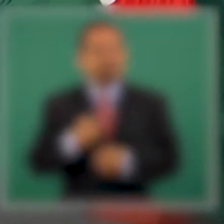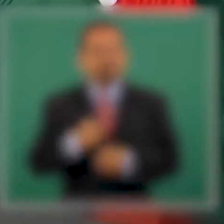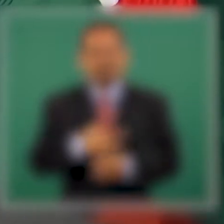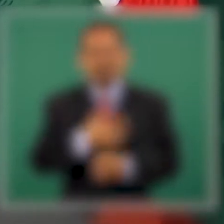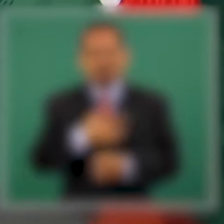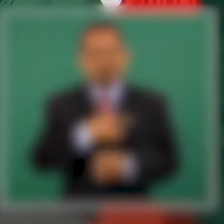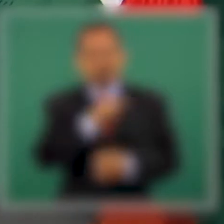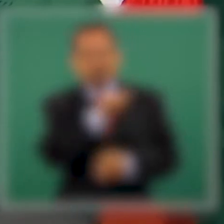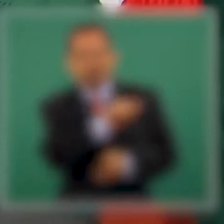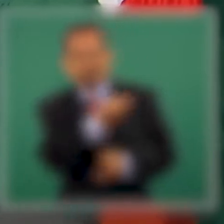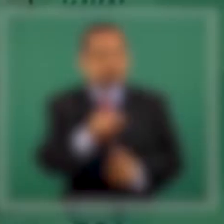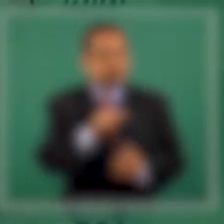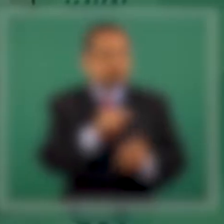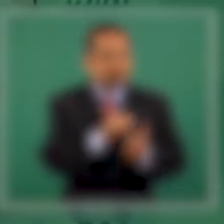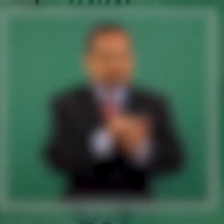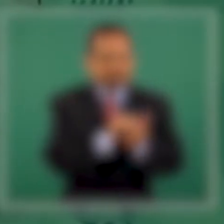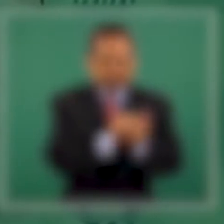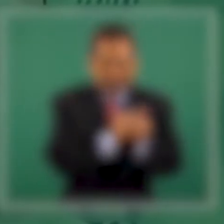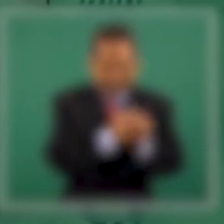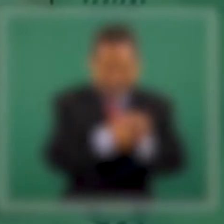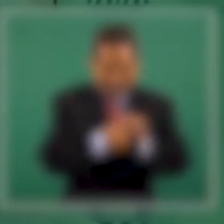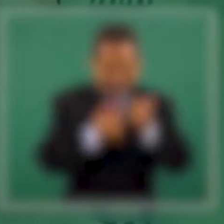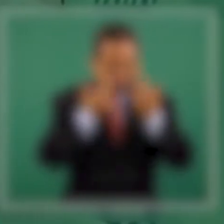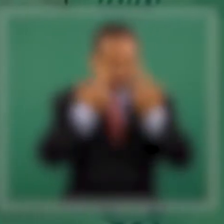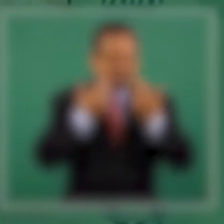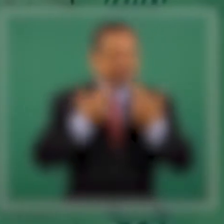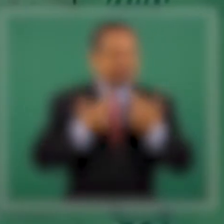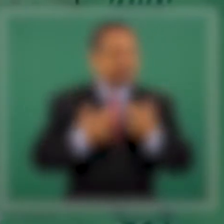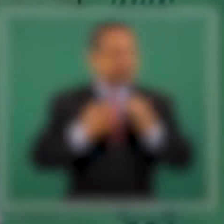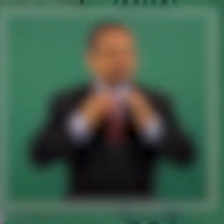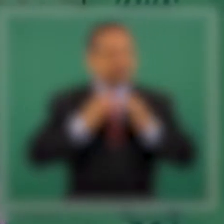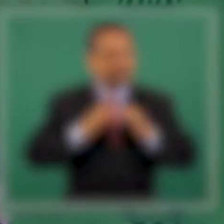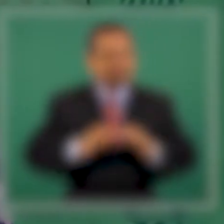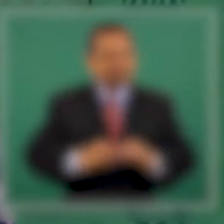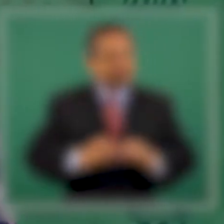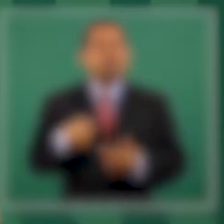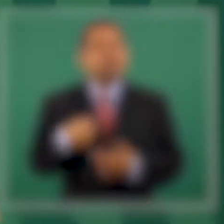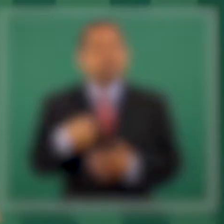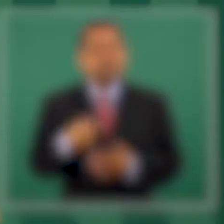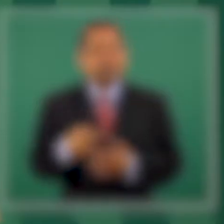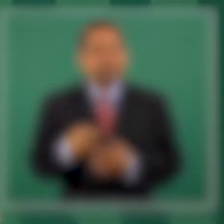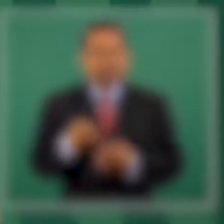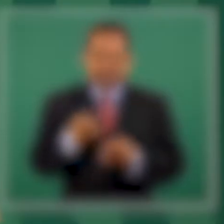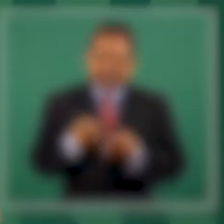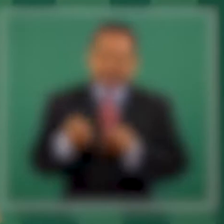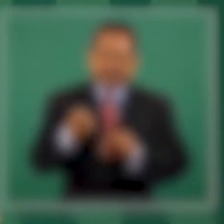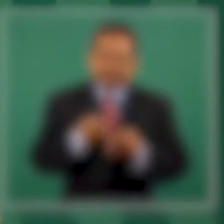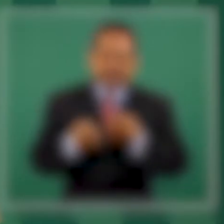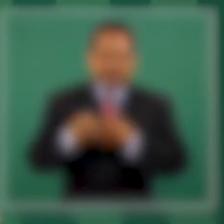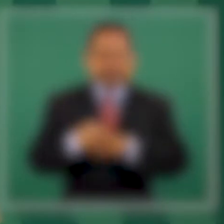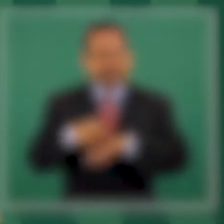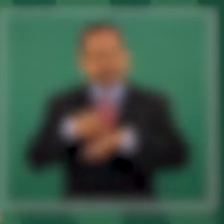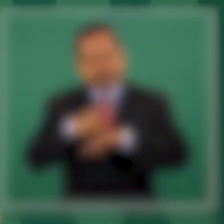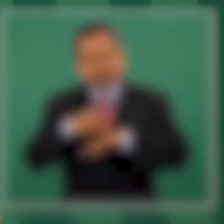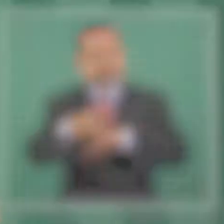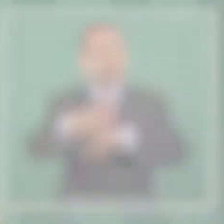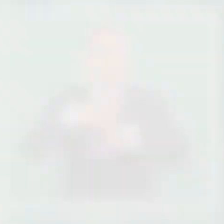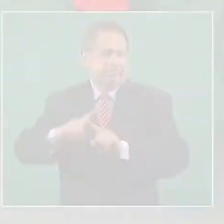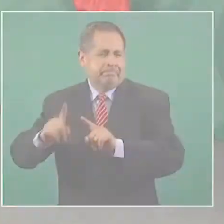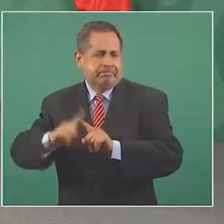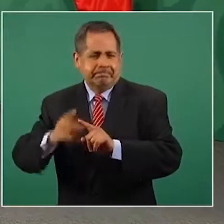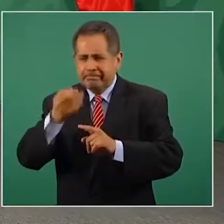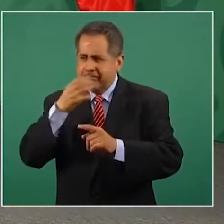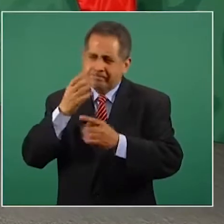si yo forma parte de una investigación que realiza el instituto nacional de ciencias médicas y nutrición salvador zubirán